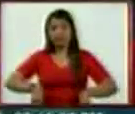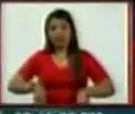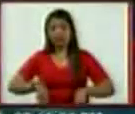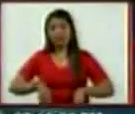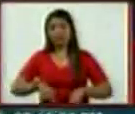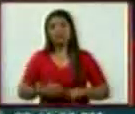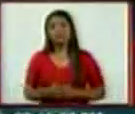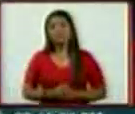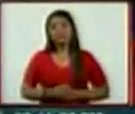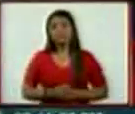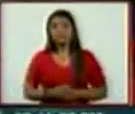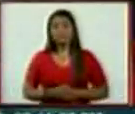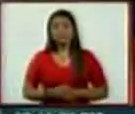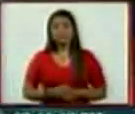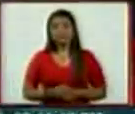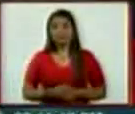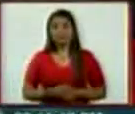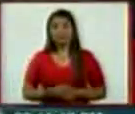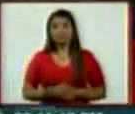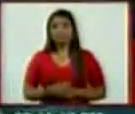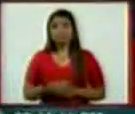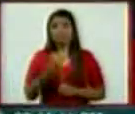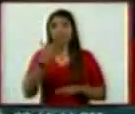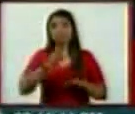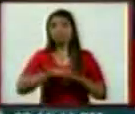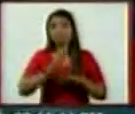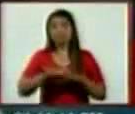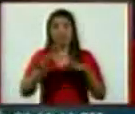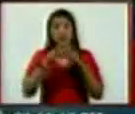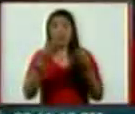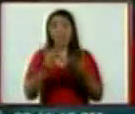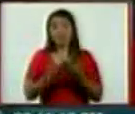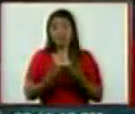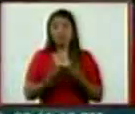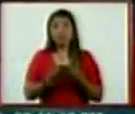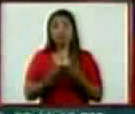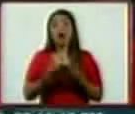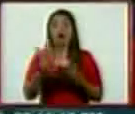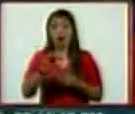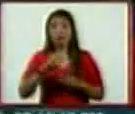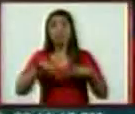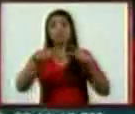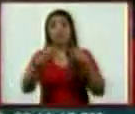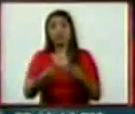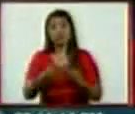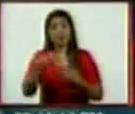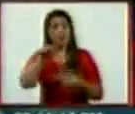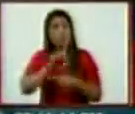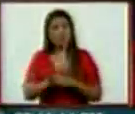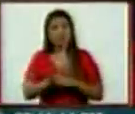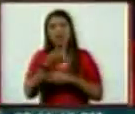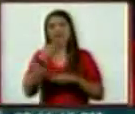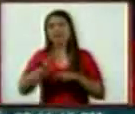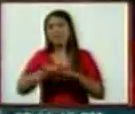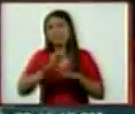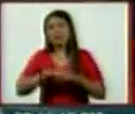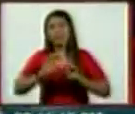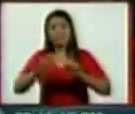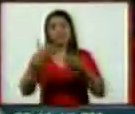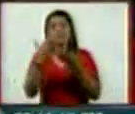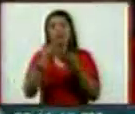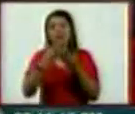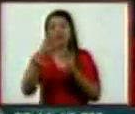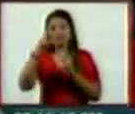semestre. Entonces hubo un exhorto general de llamar, y hay una voluntad unitaria de llamar a clases aquí en el